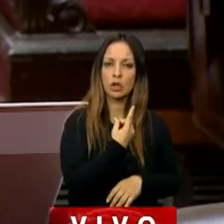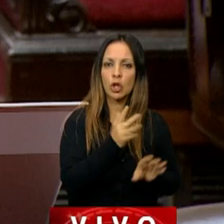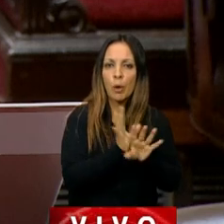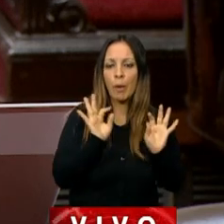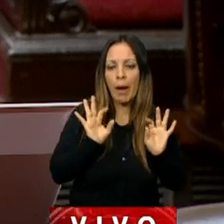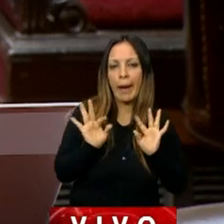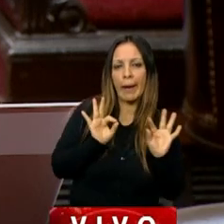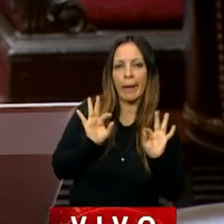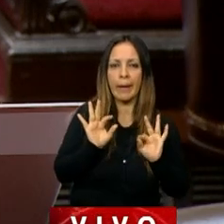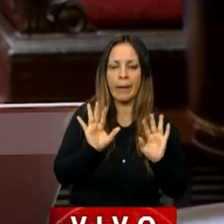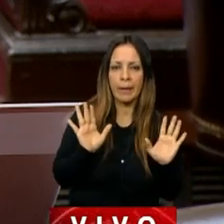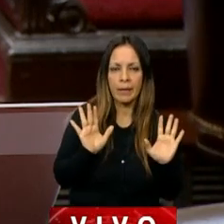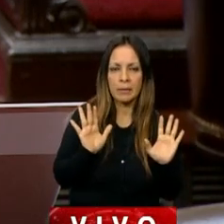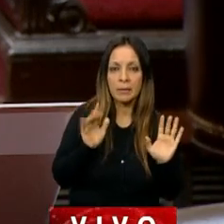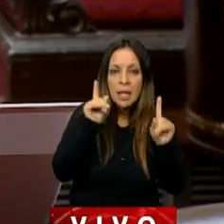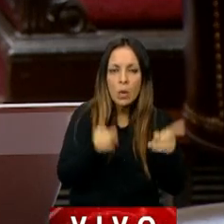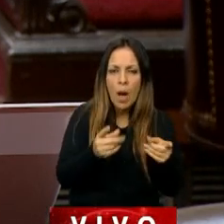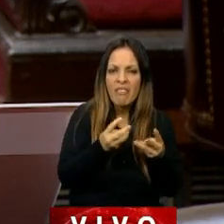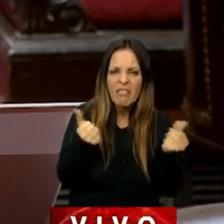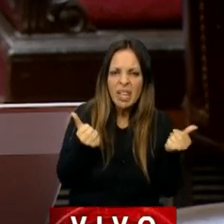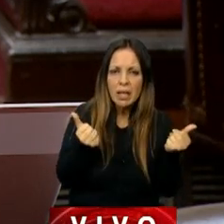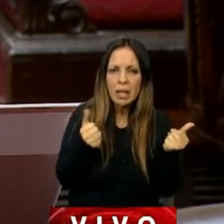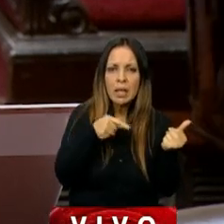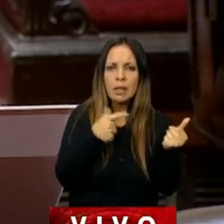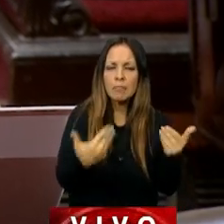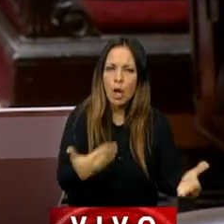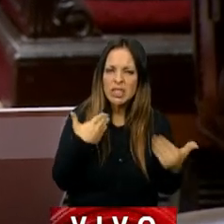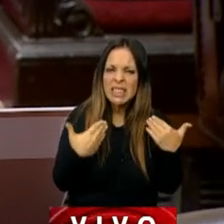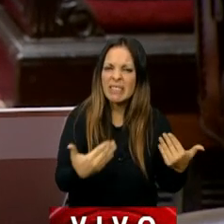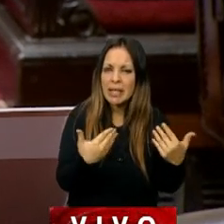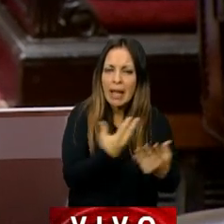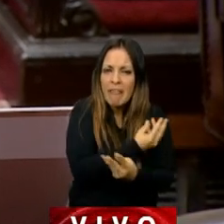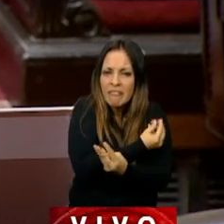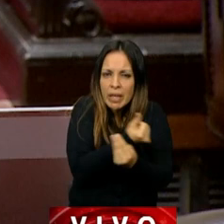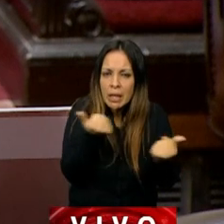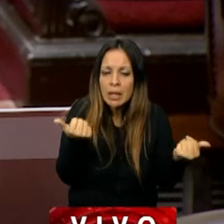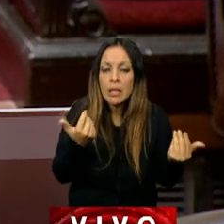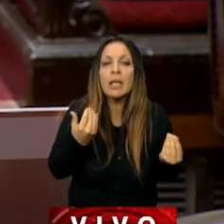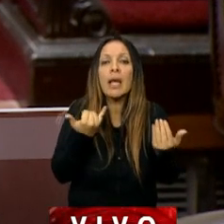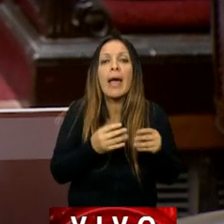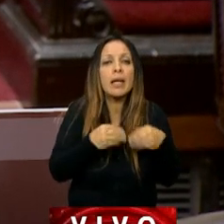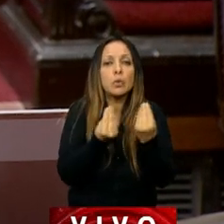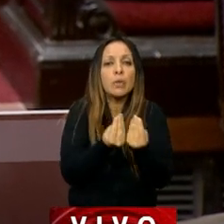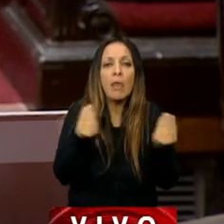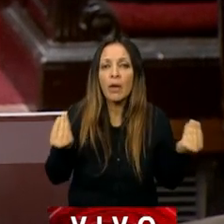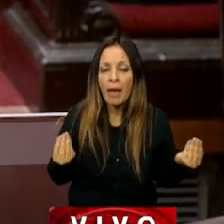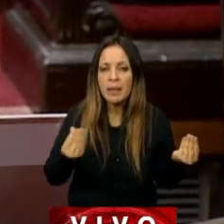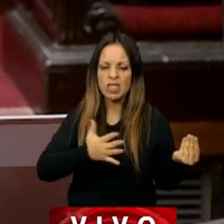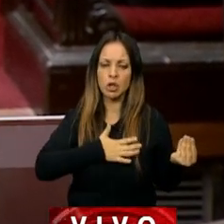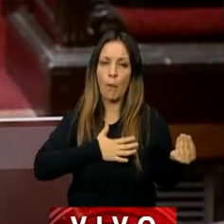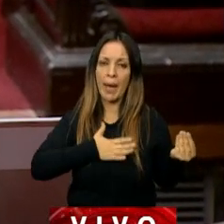tenedor, se acaba esta mayor oportunidad histórica. ¿Y qué es lo que tenemos? Tenemos una